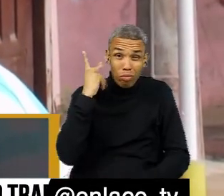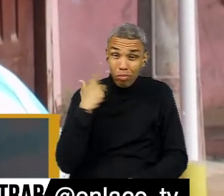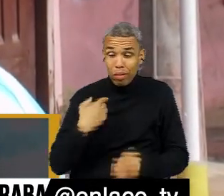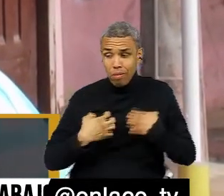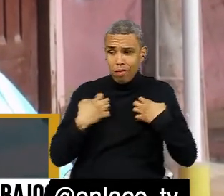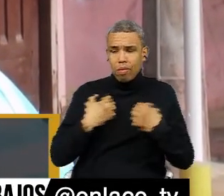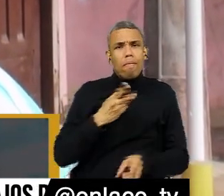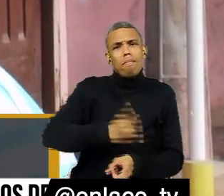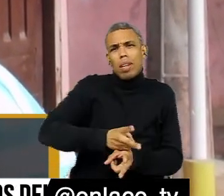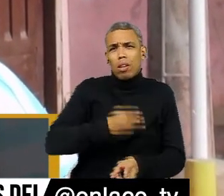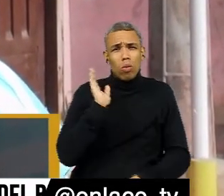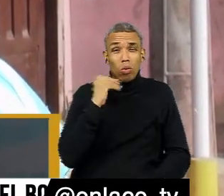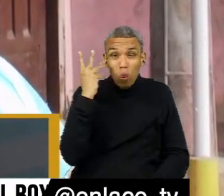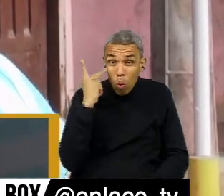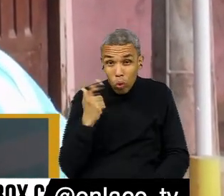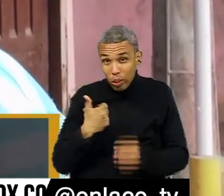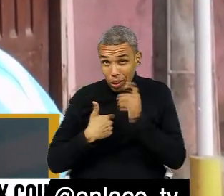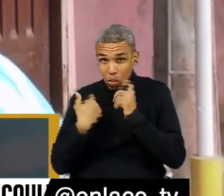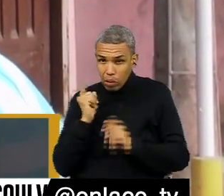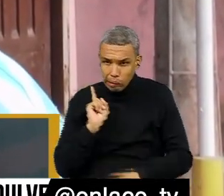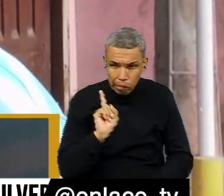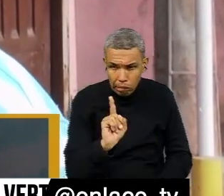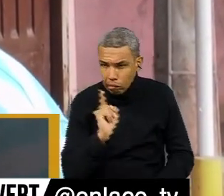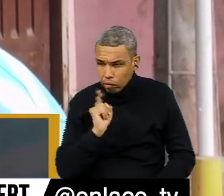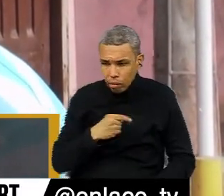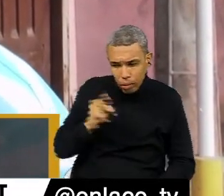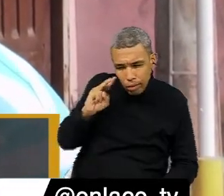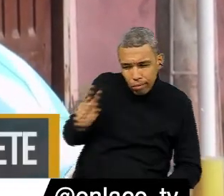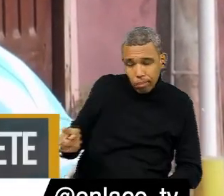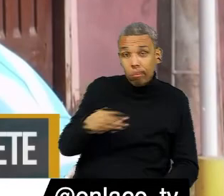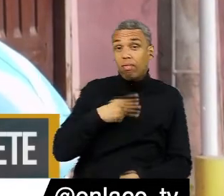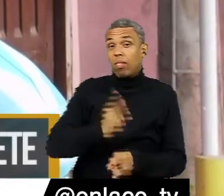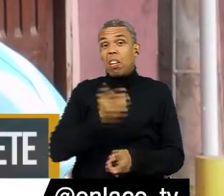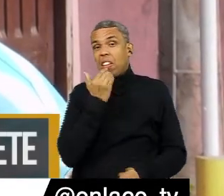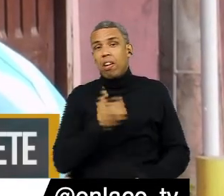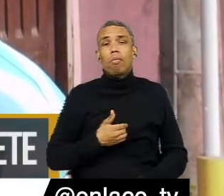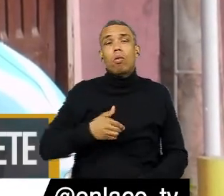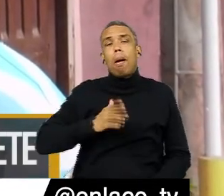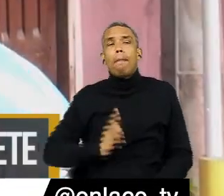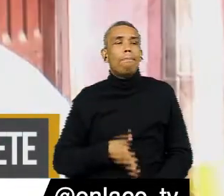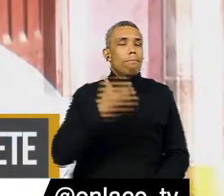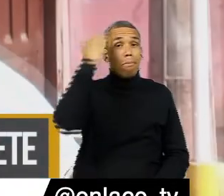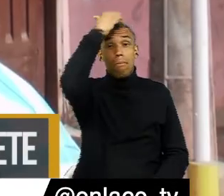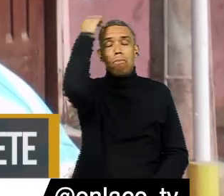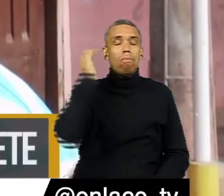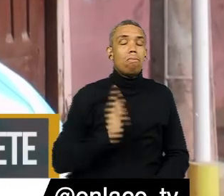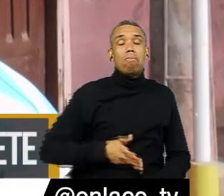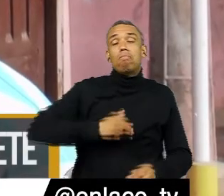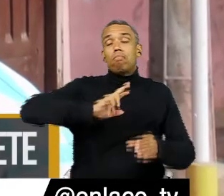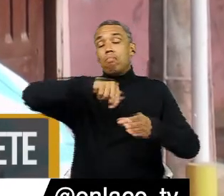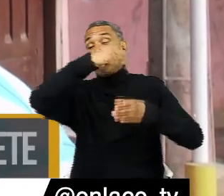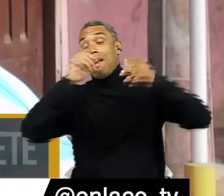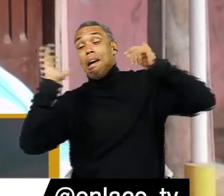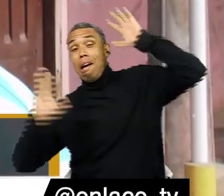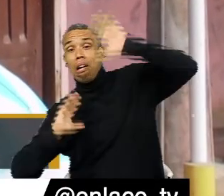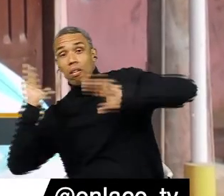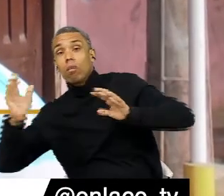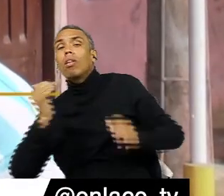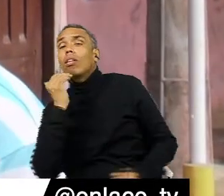pasamos diario todos los días por ahí. Nos estamos arriesgando a que nos caigamos un hueco de eso y nos accidentemos. No, no un día de esto que uno se descuide,